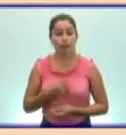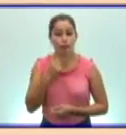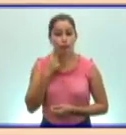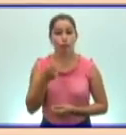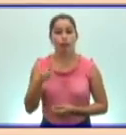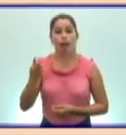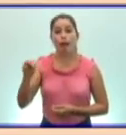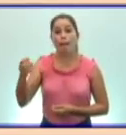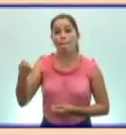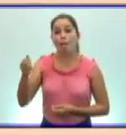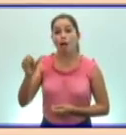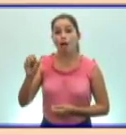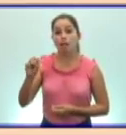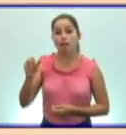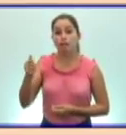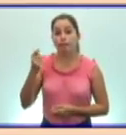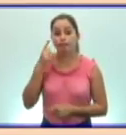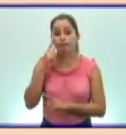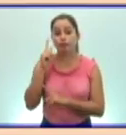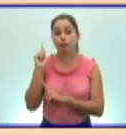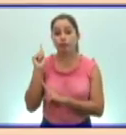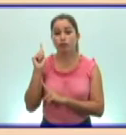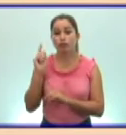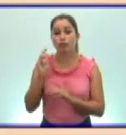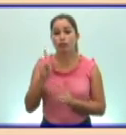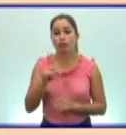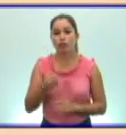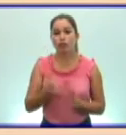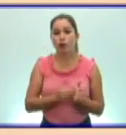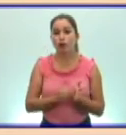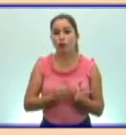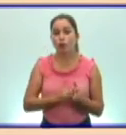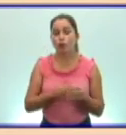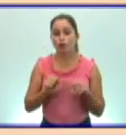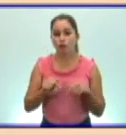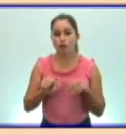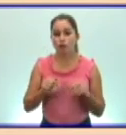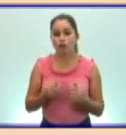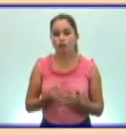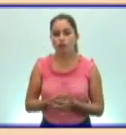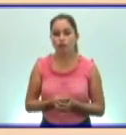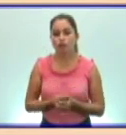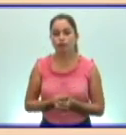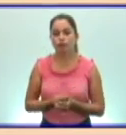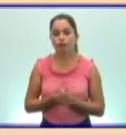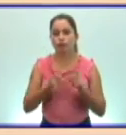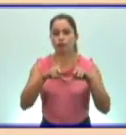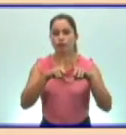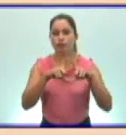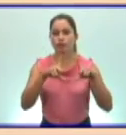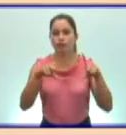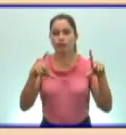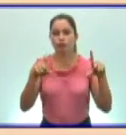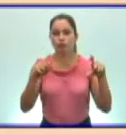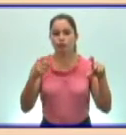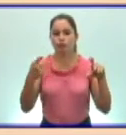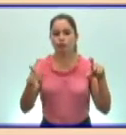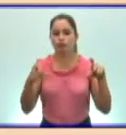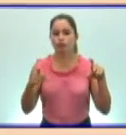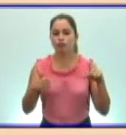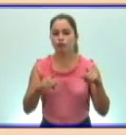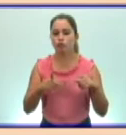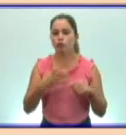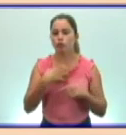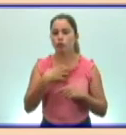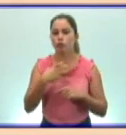de permanganato de potasio, que sería el soluto en este caso. Del texto de este ejercicio, pues